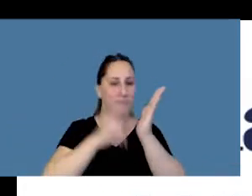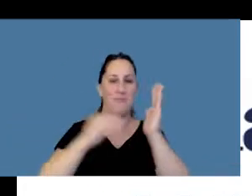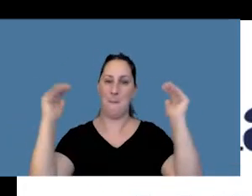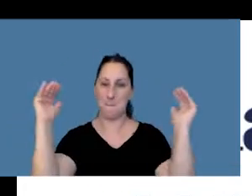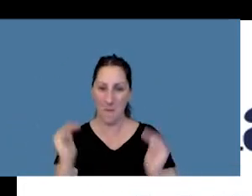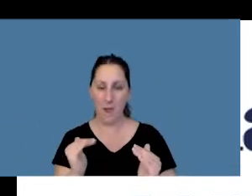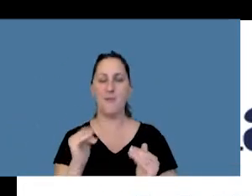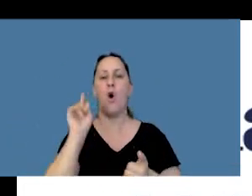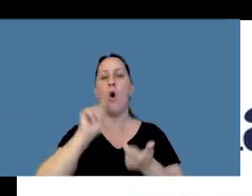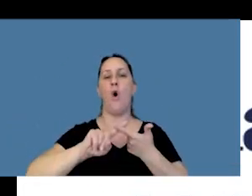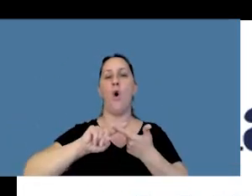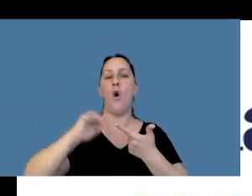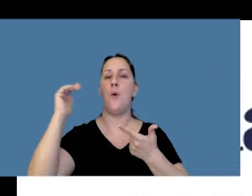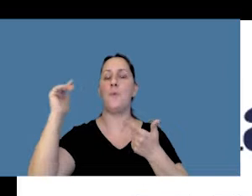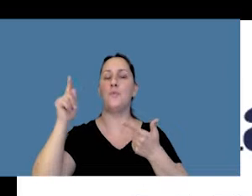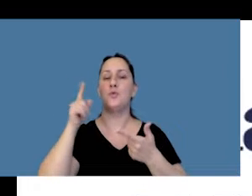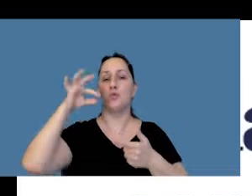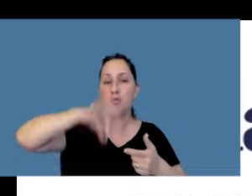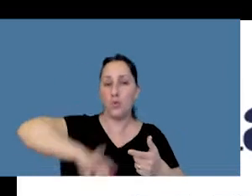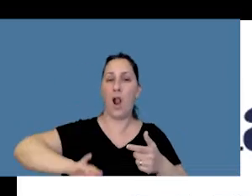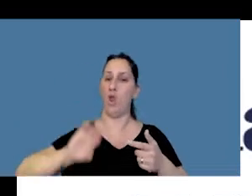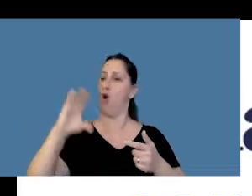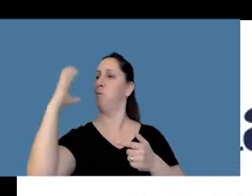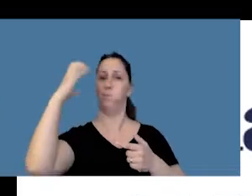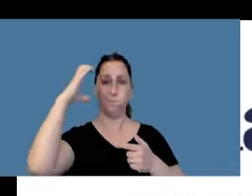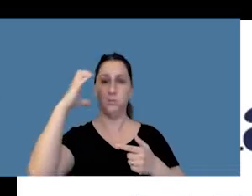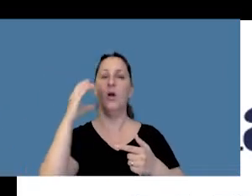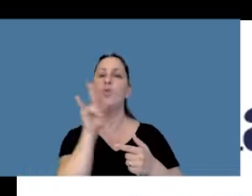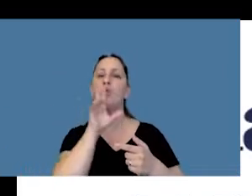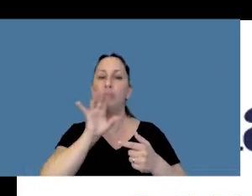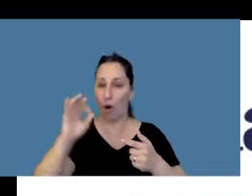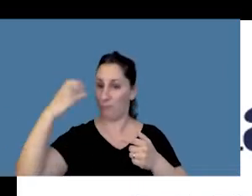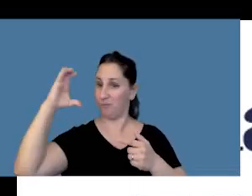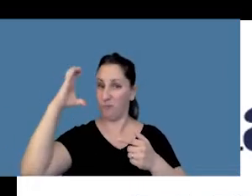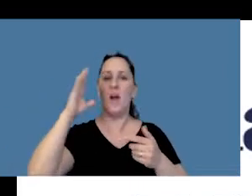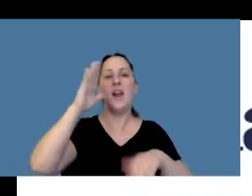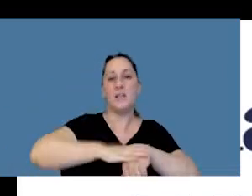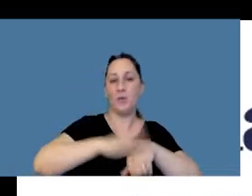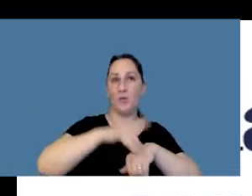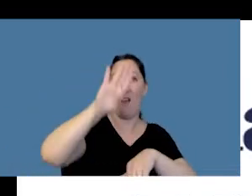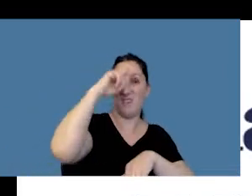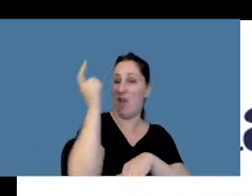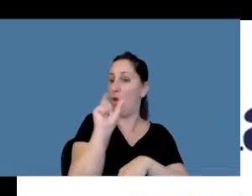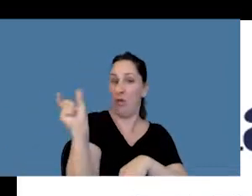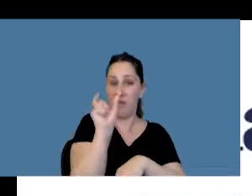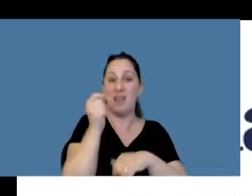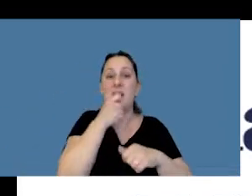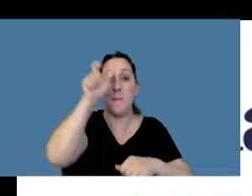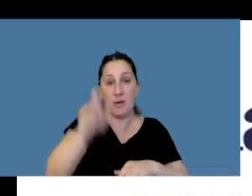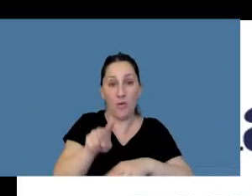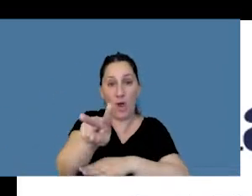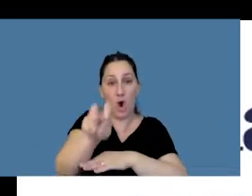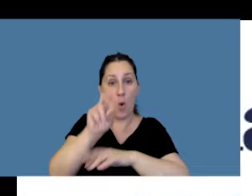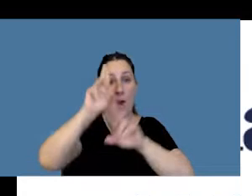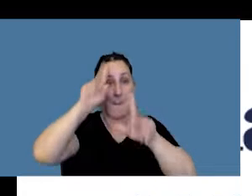una reducción del sueldo bruto, porque el Estado se hace cargo en el monto que hubiera cobrado esta persona por ese plan